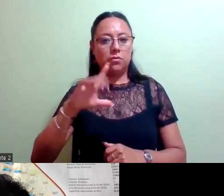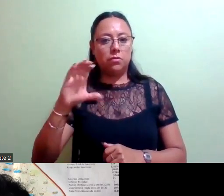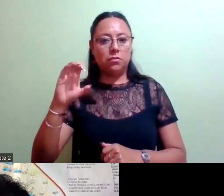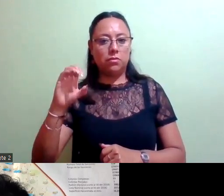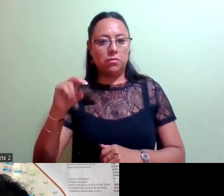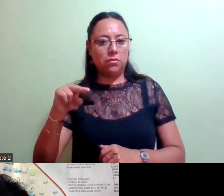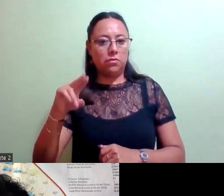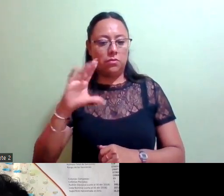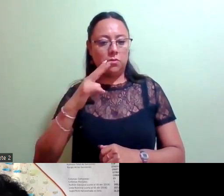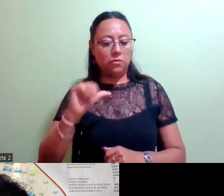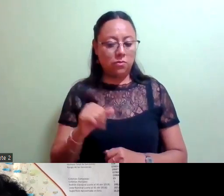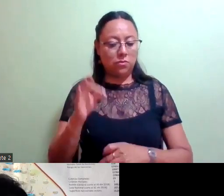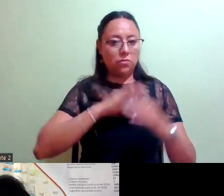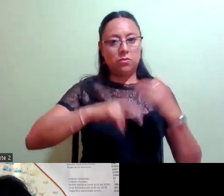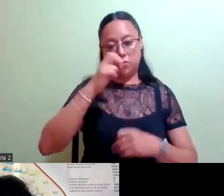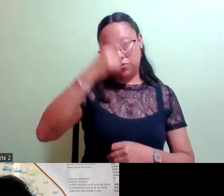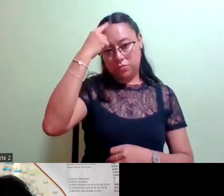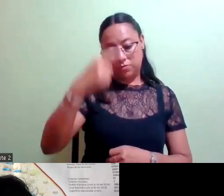con la finalidad de dar visibilidad